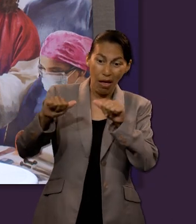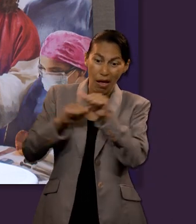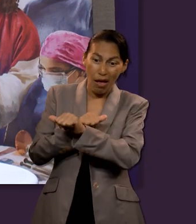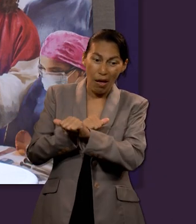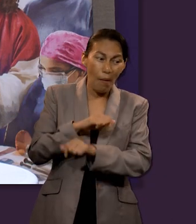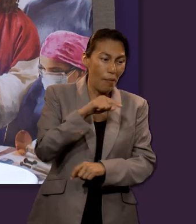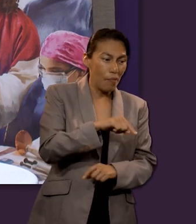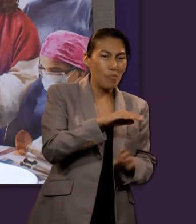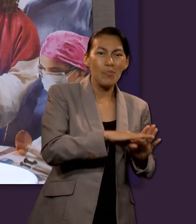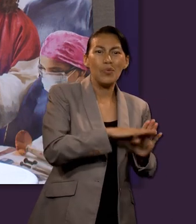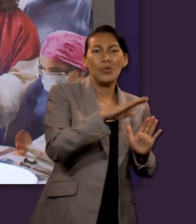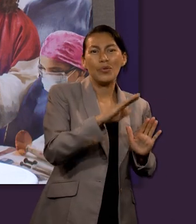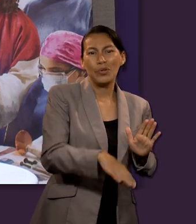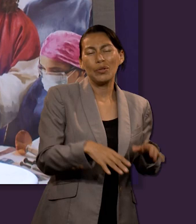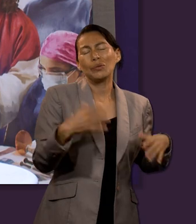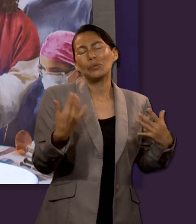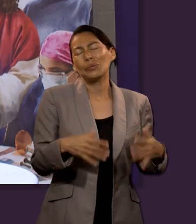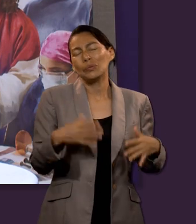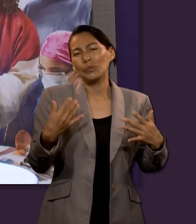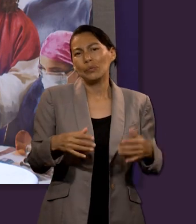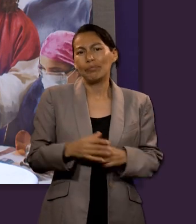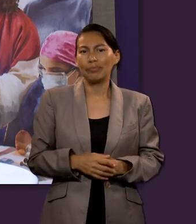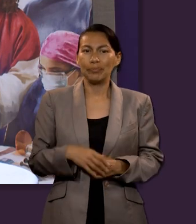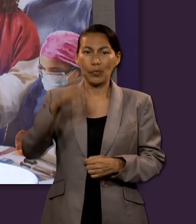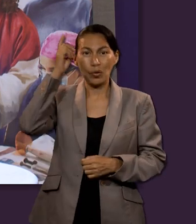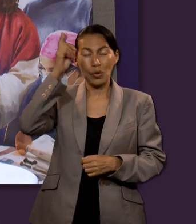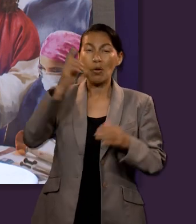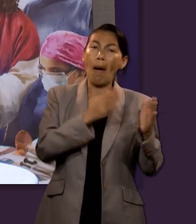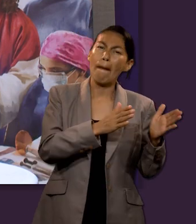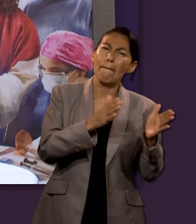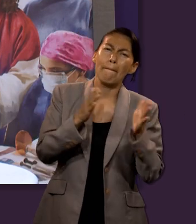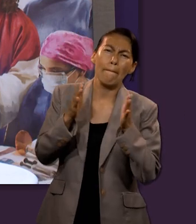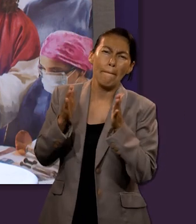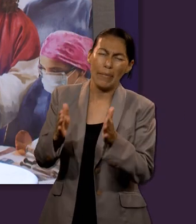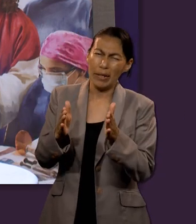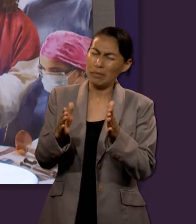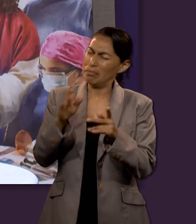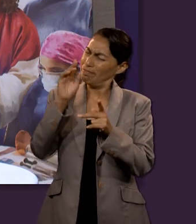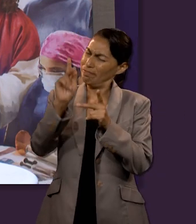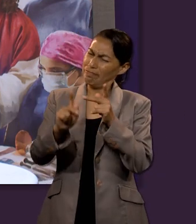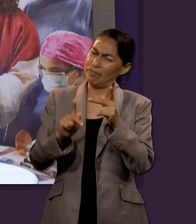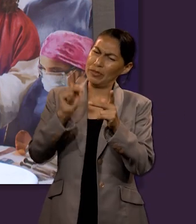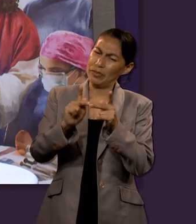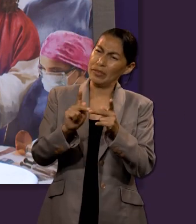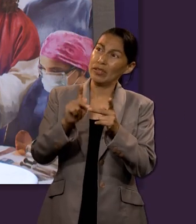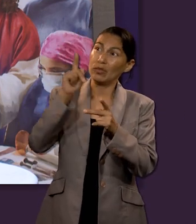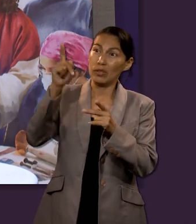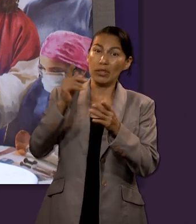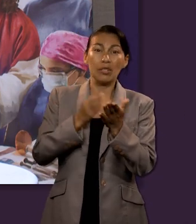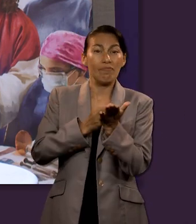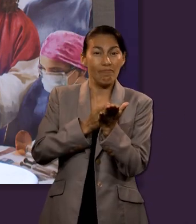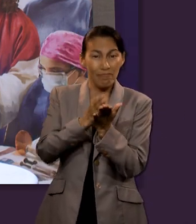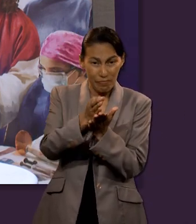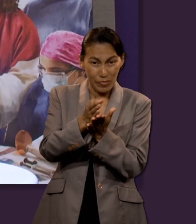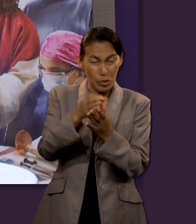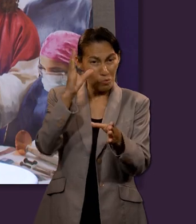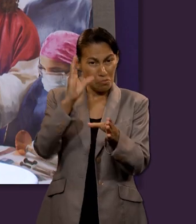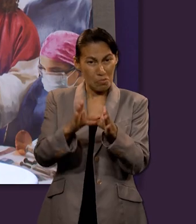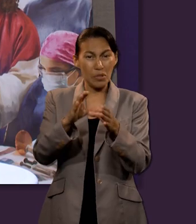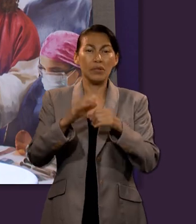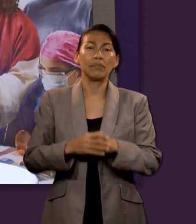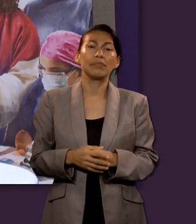que nosotros podemos aprender de la paciencia de dios que él tiene un plan que se ciñe a ese plan